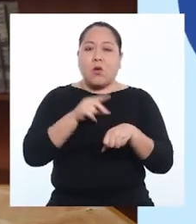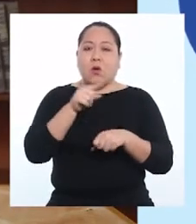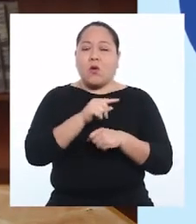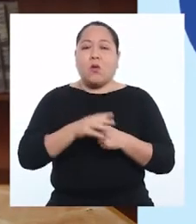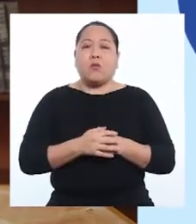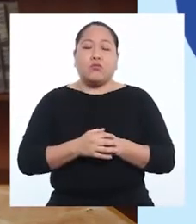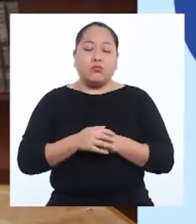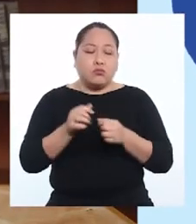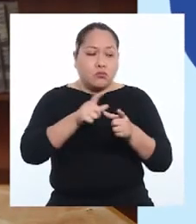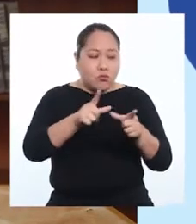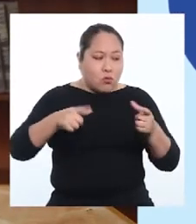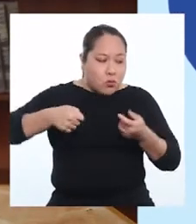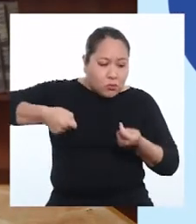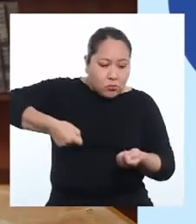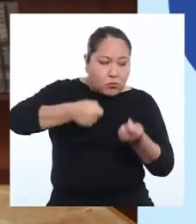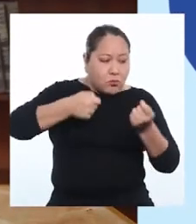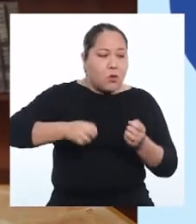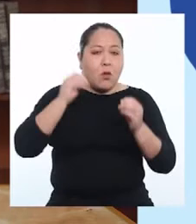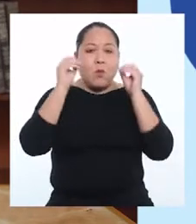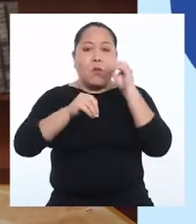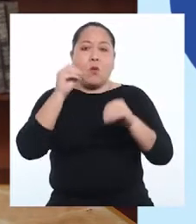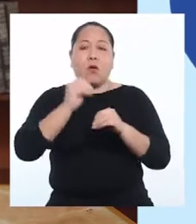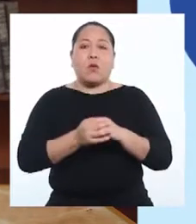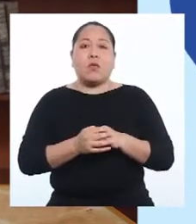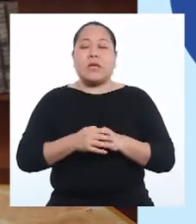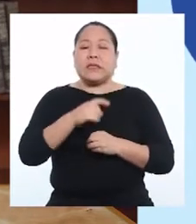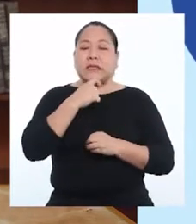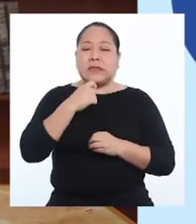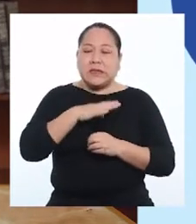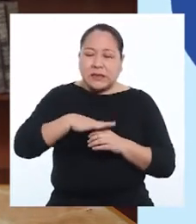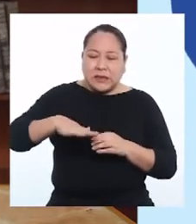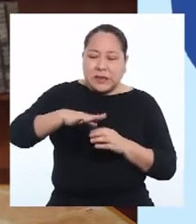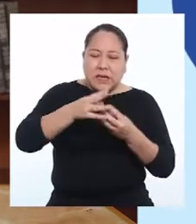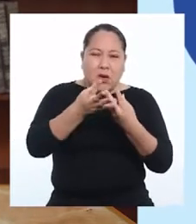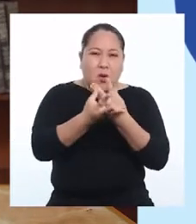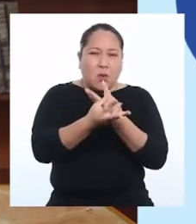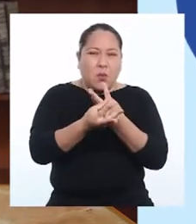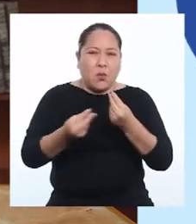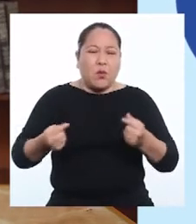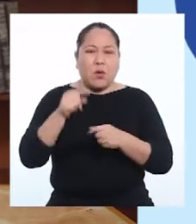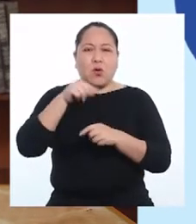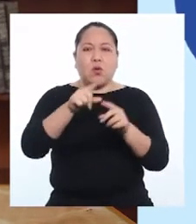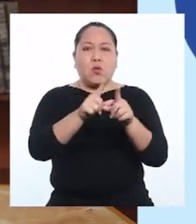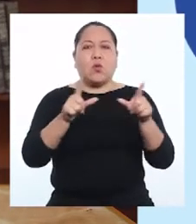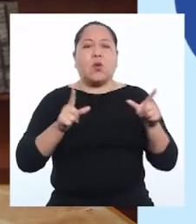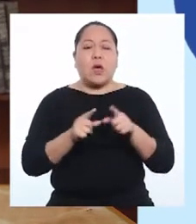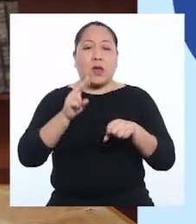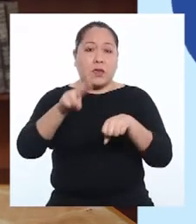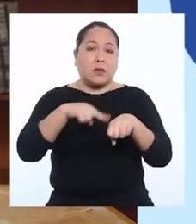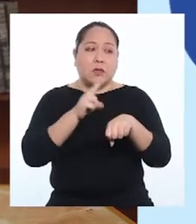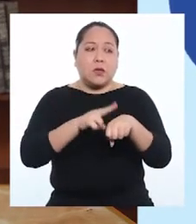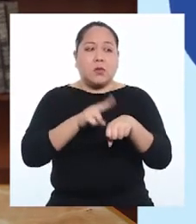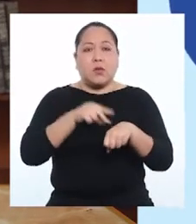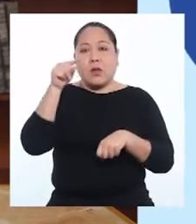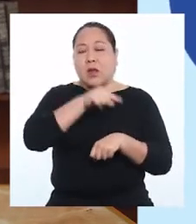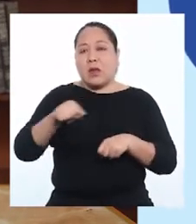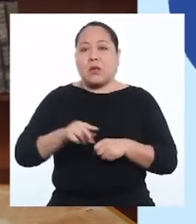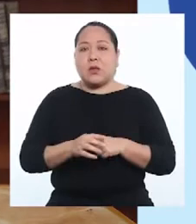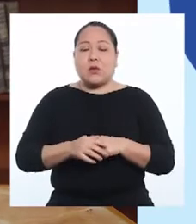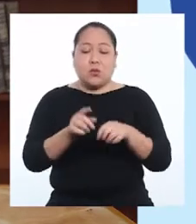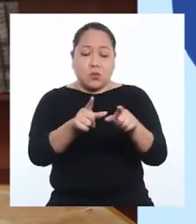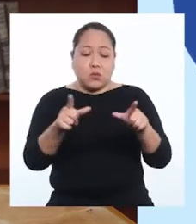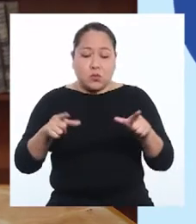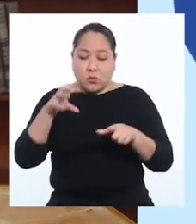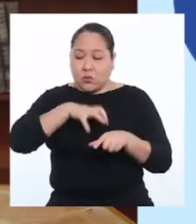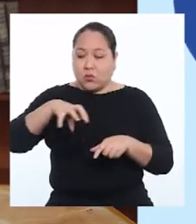en suelo para uso agrícola incrementa la desertificación y destrucción de los hábitats